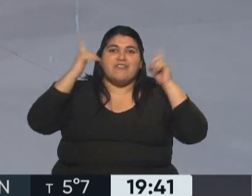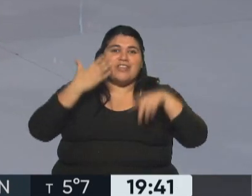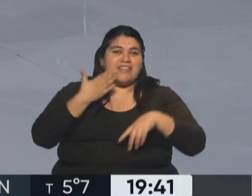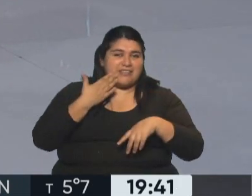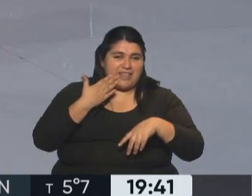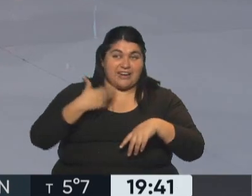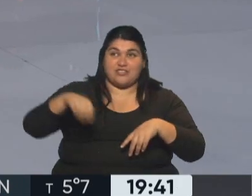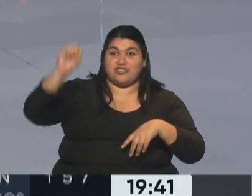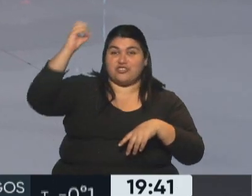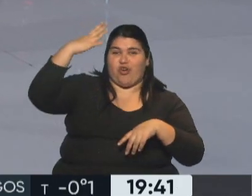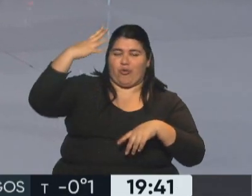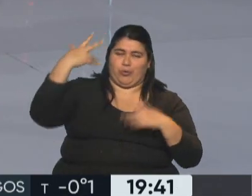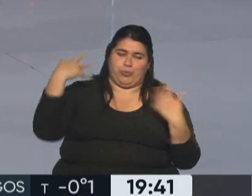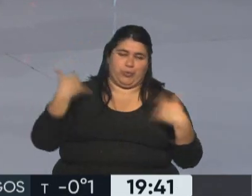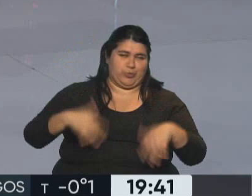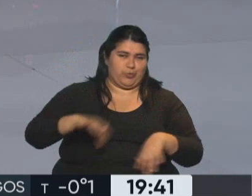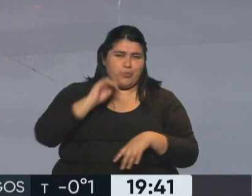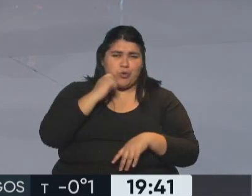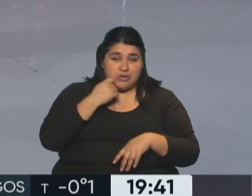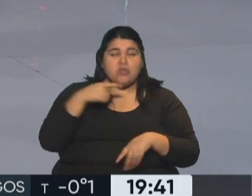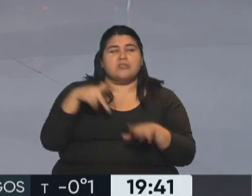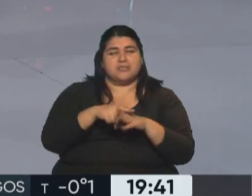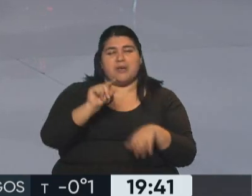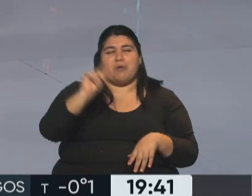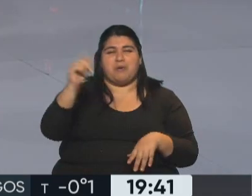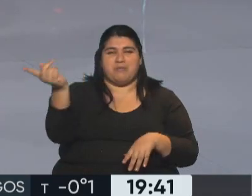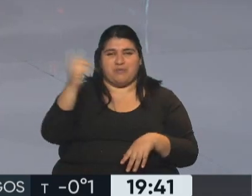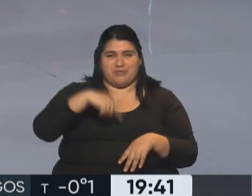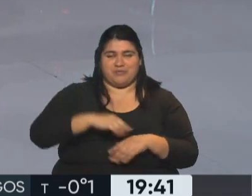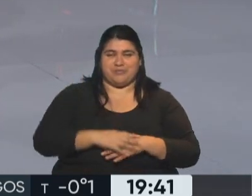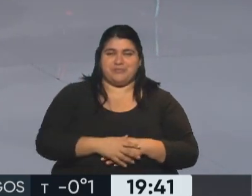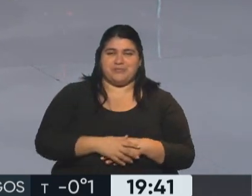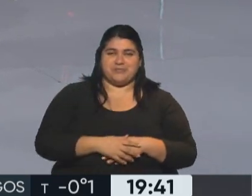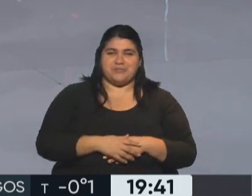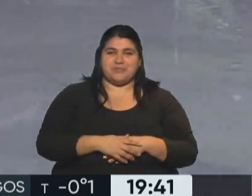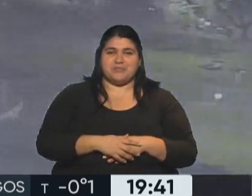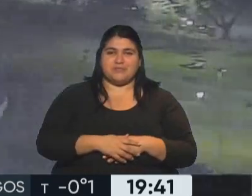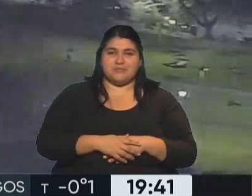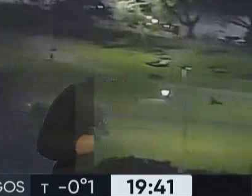pleno sol allí en la plata muchísima gente Nosotros ya venimos nos vamos una pequeña pausa